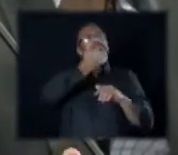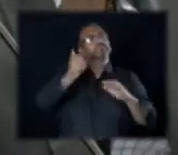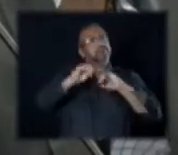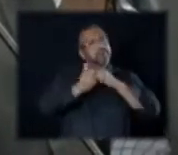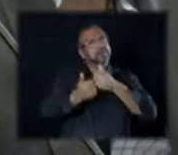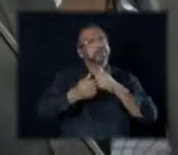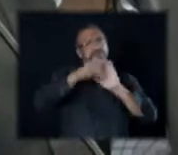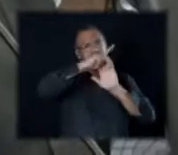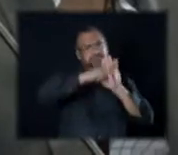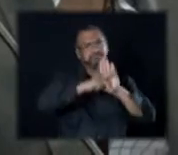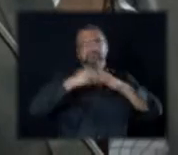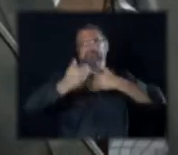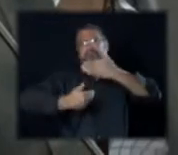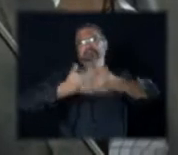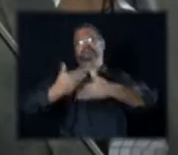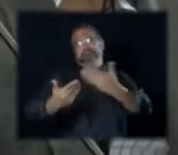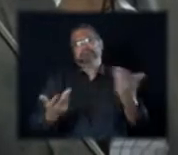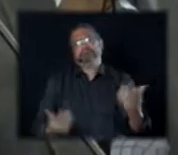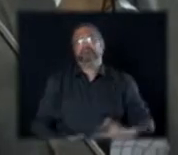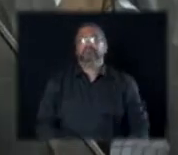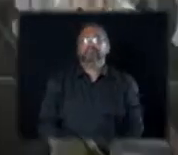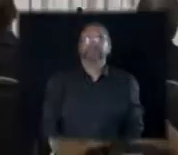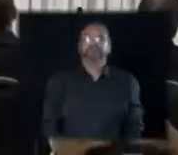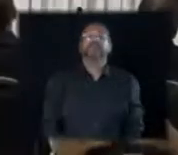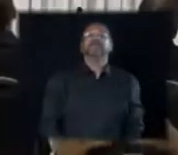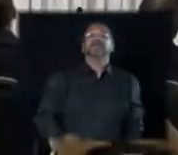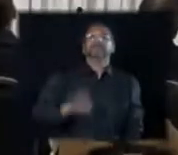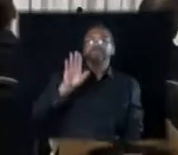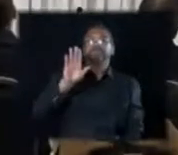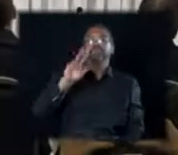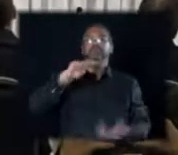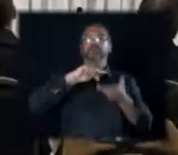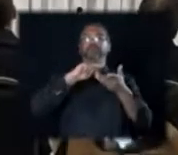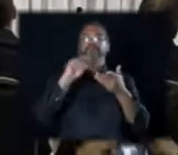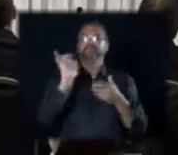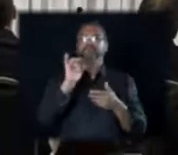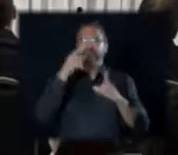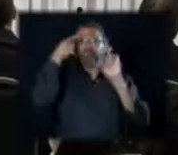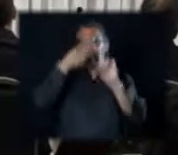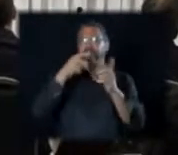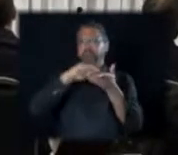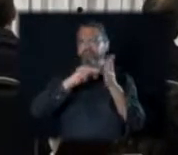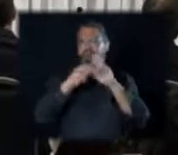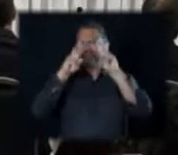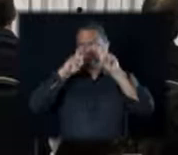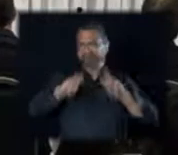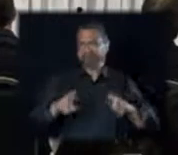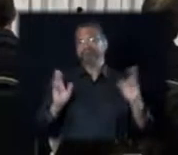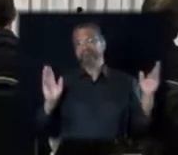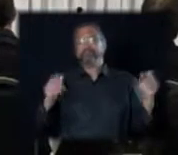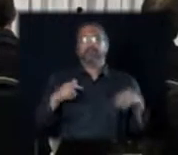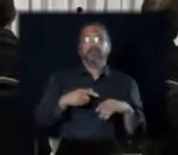el punto de vista de contabilidad, porque esas son las mejores prácticas. Para propósitos de este análisis,